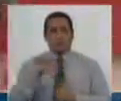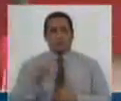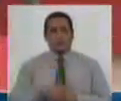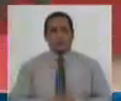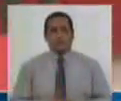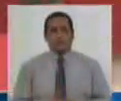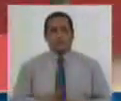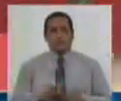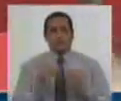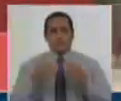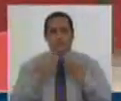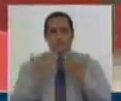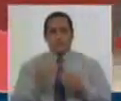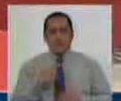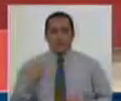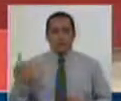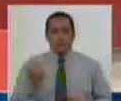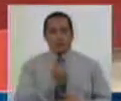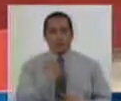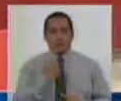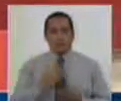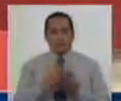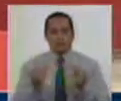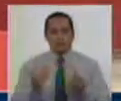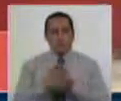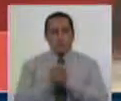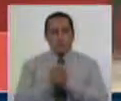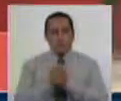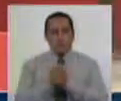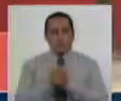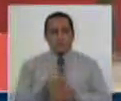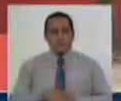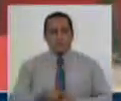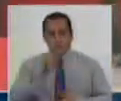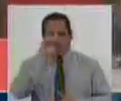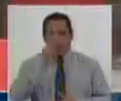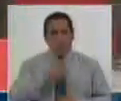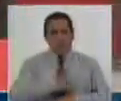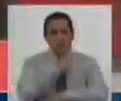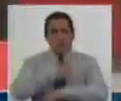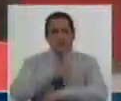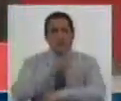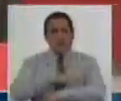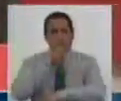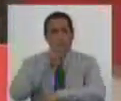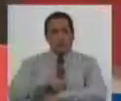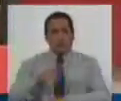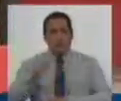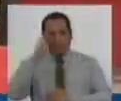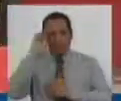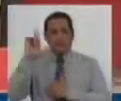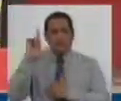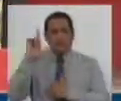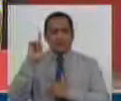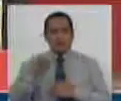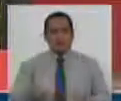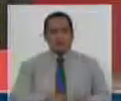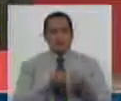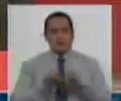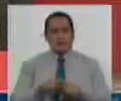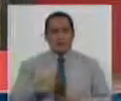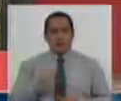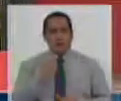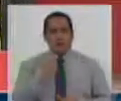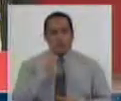Tasso. Muchas gracias a todos ustedes, queridos compatriotas, autoridades regionales, militares, a los